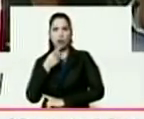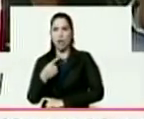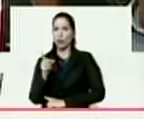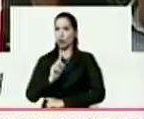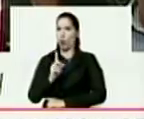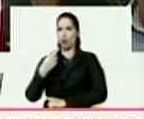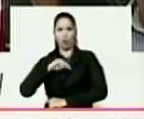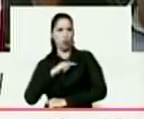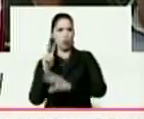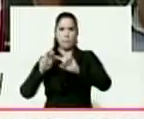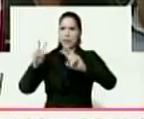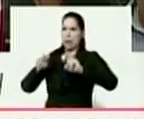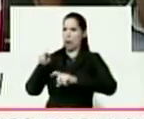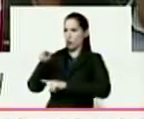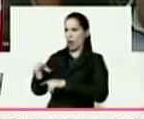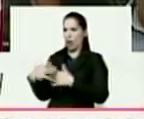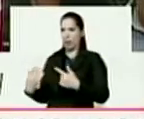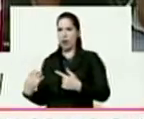vestirán de ustedes